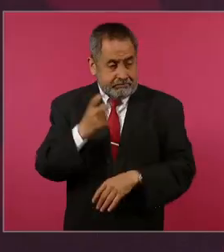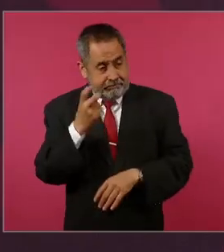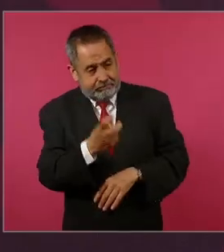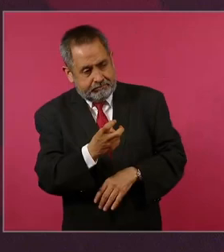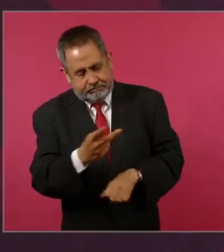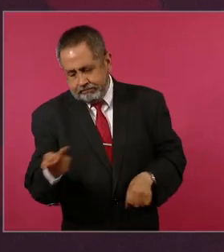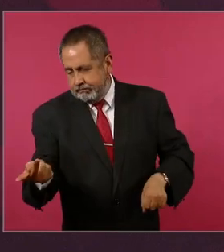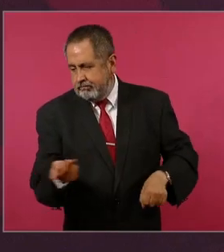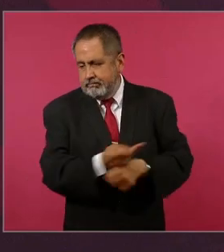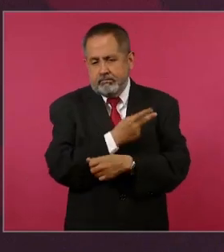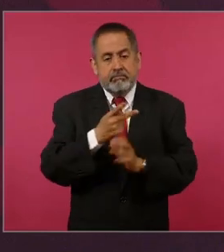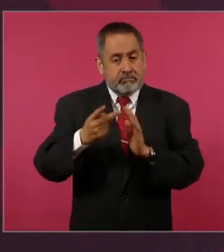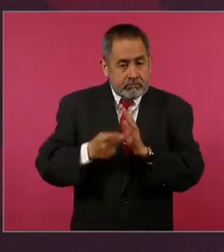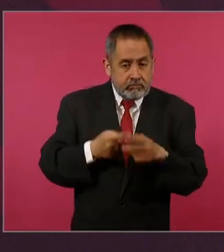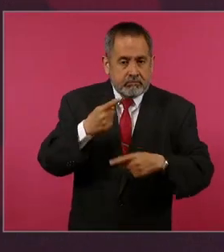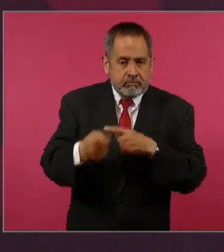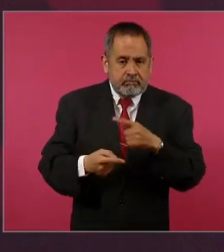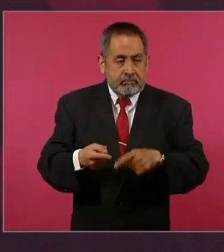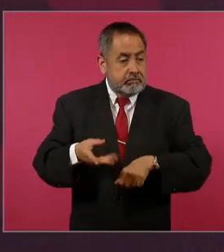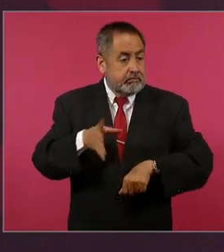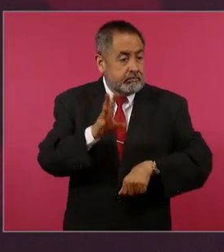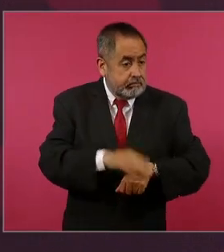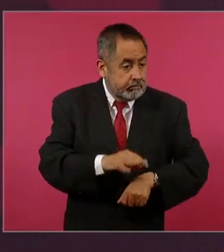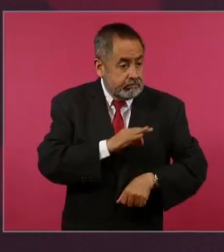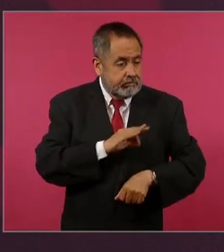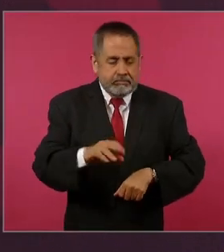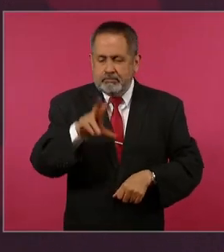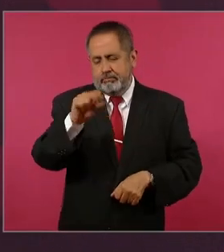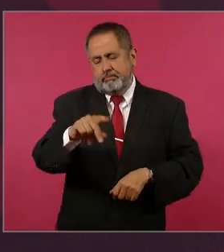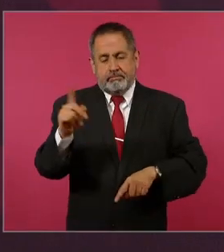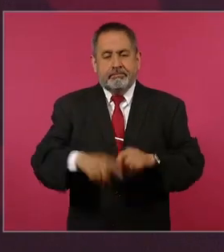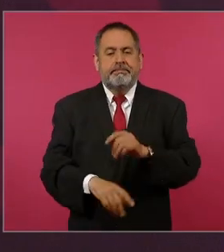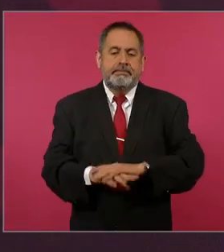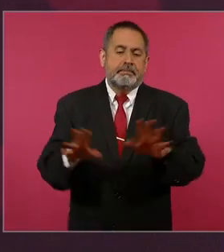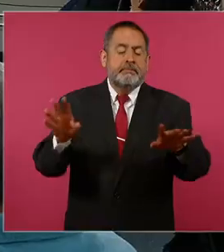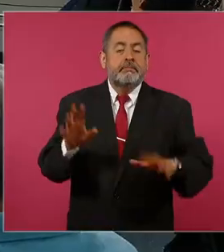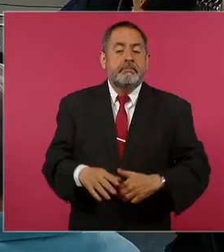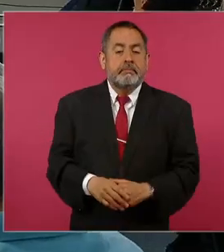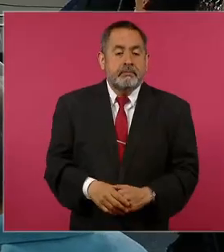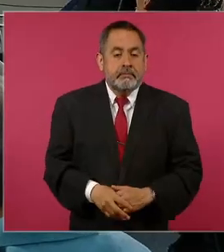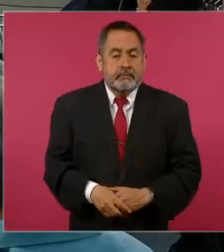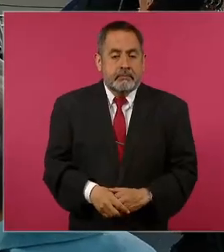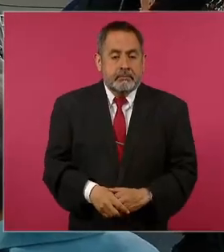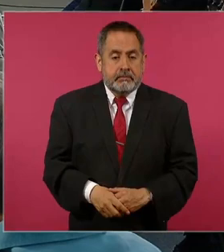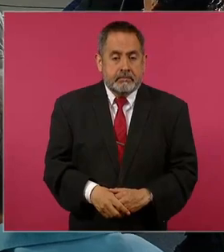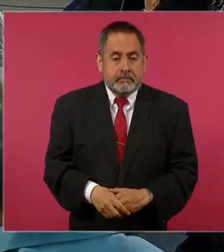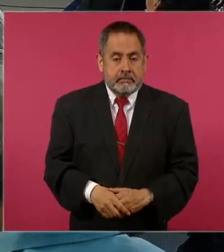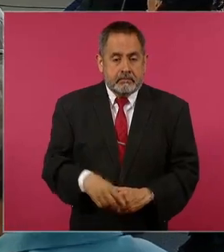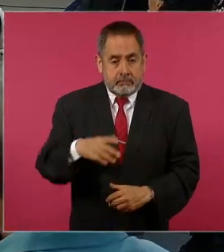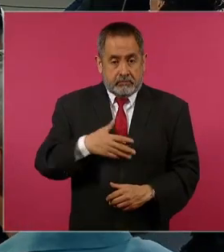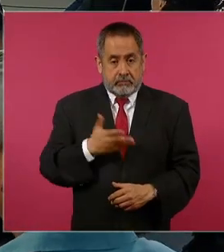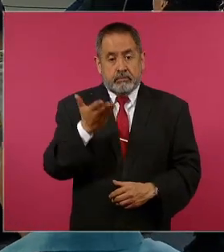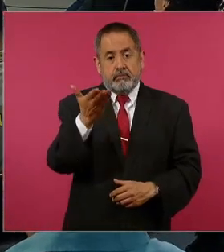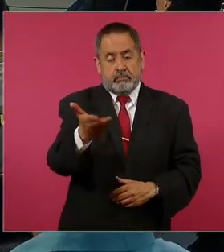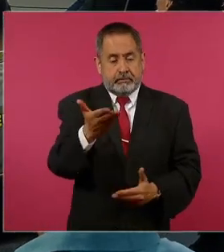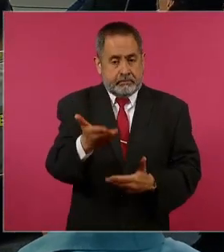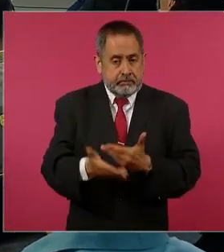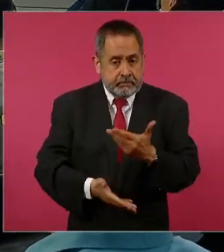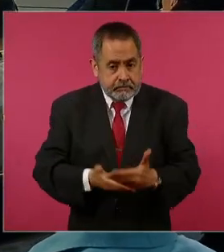no se puede permitir. Pero en fin, yo le voy a ofrecer una